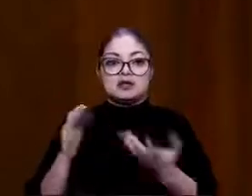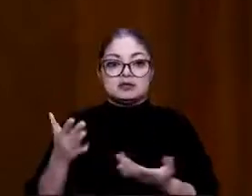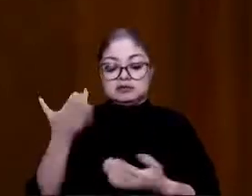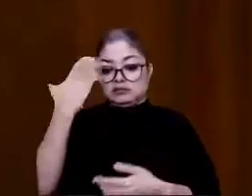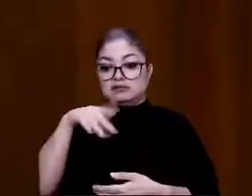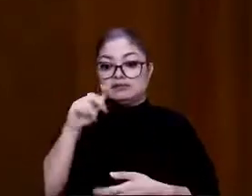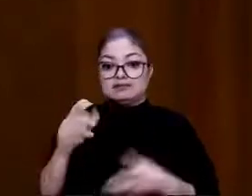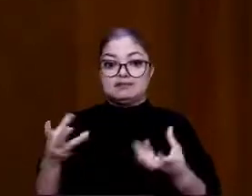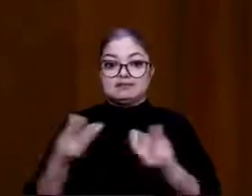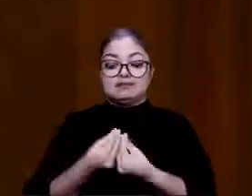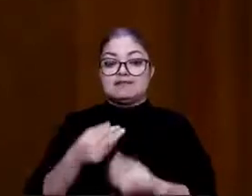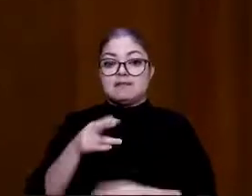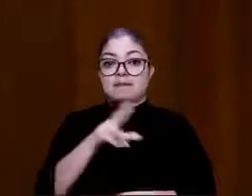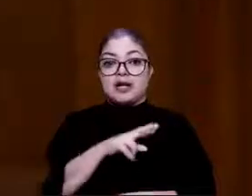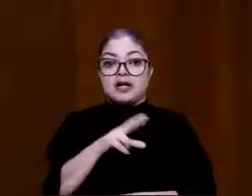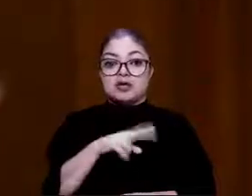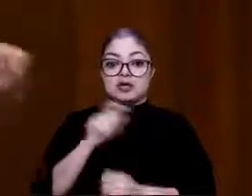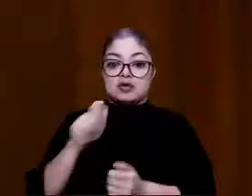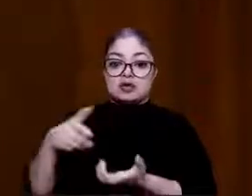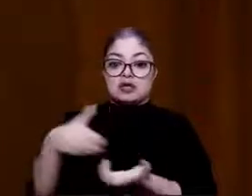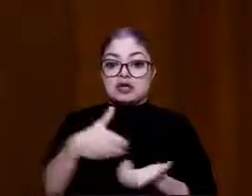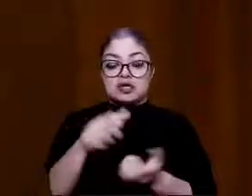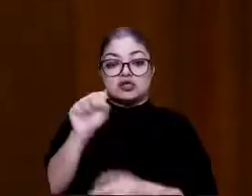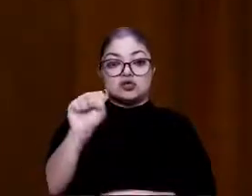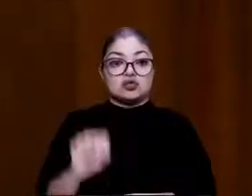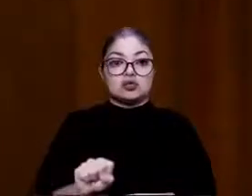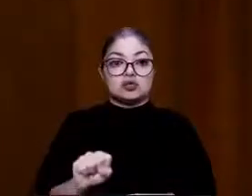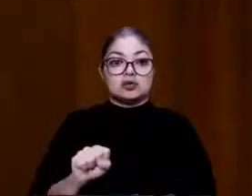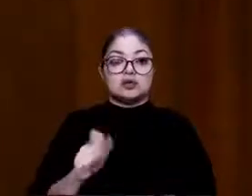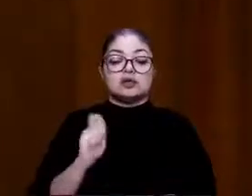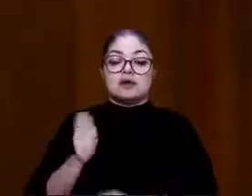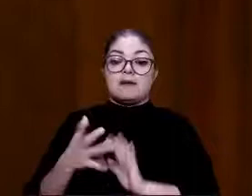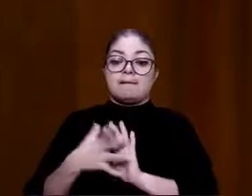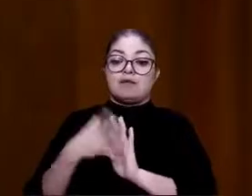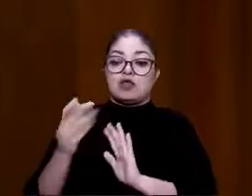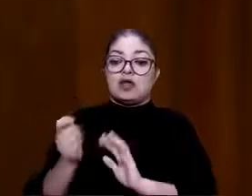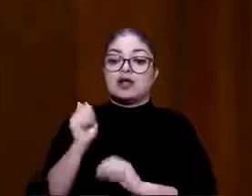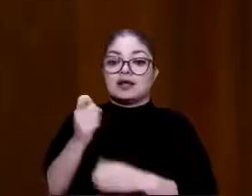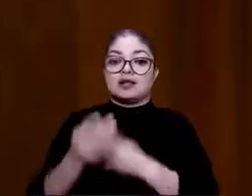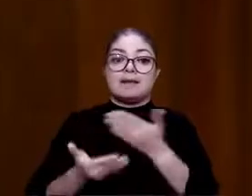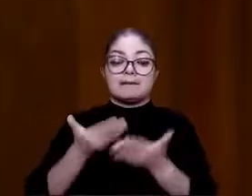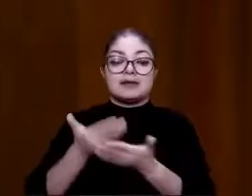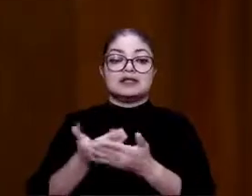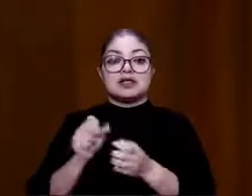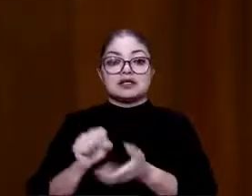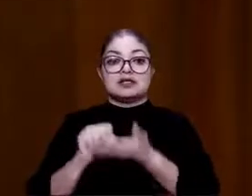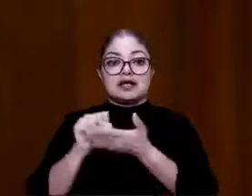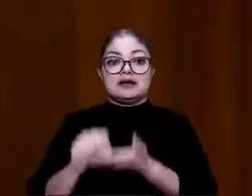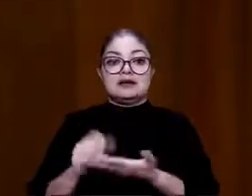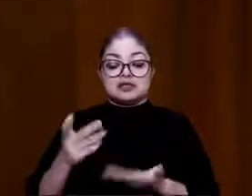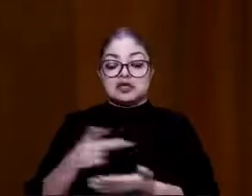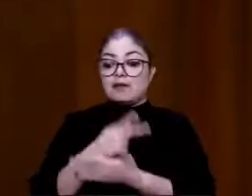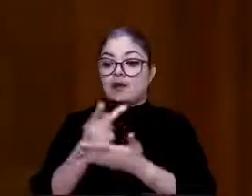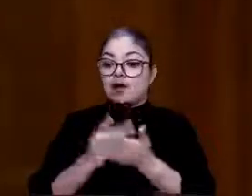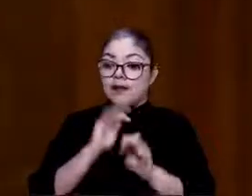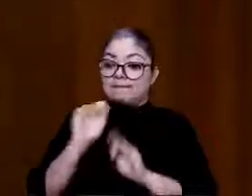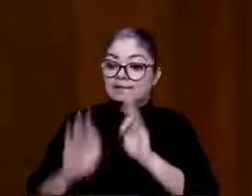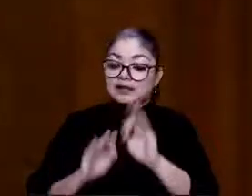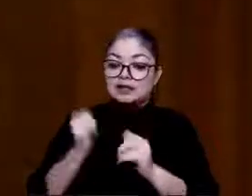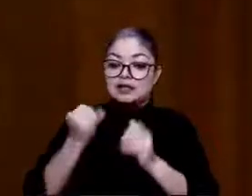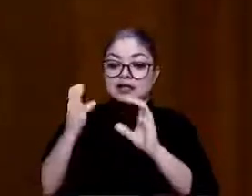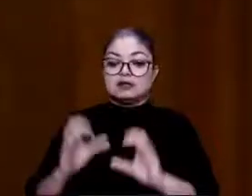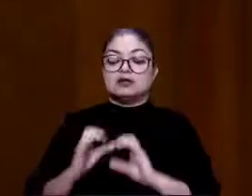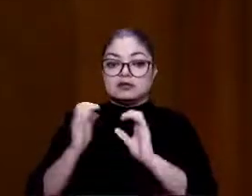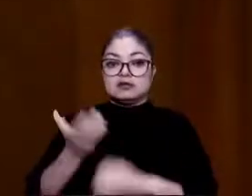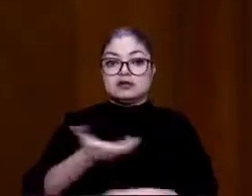asociación público-privada de los Caminos del Sur, la modalidad de prestación de servicios, el programa de mantenimiento y conservación